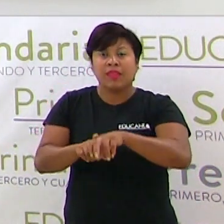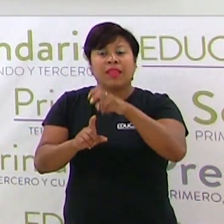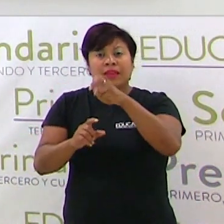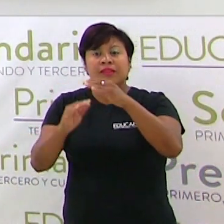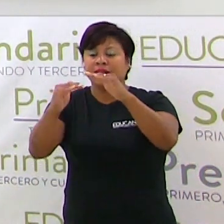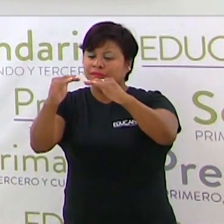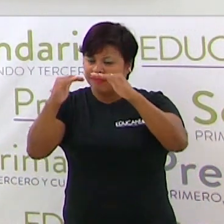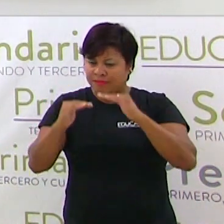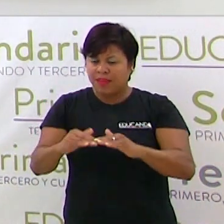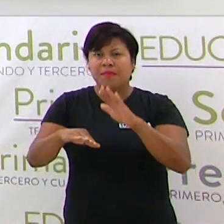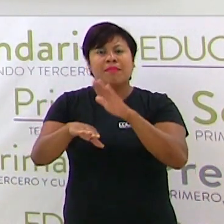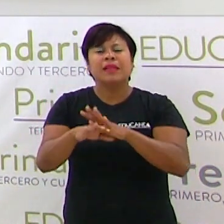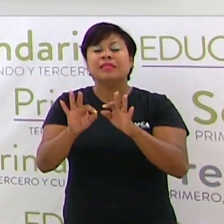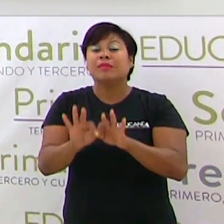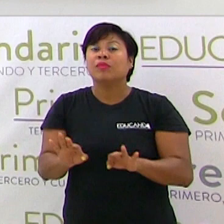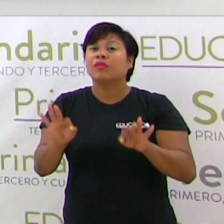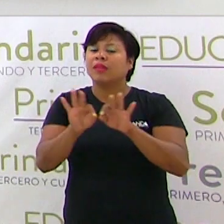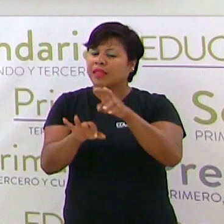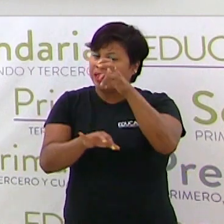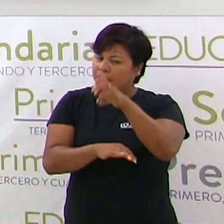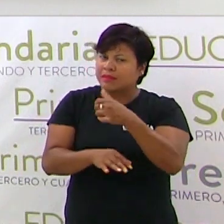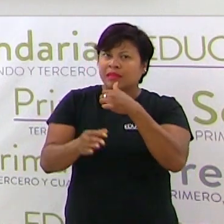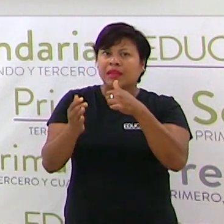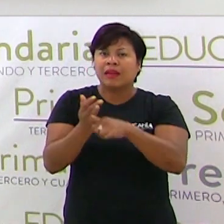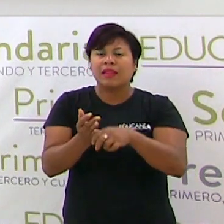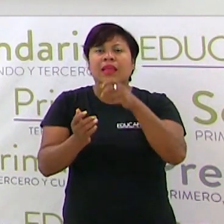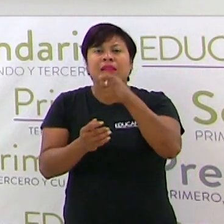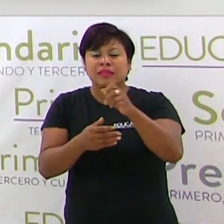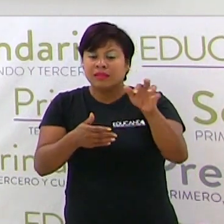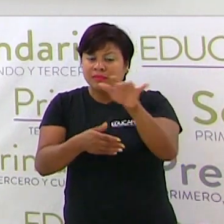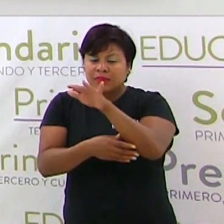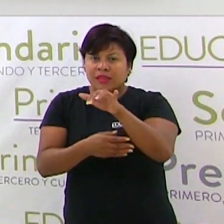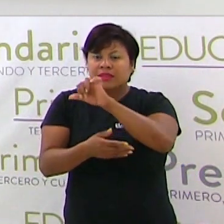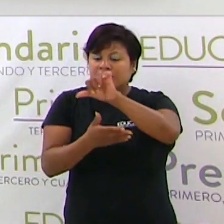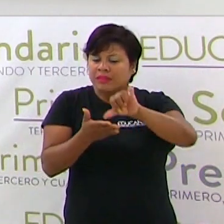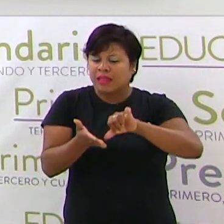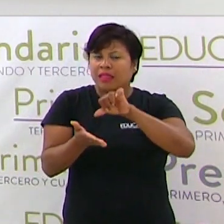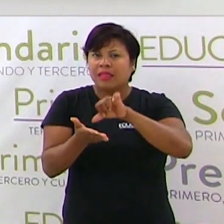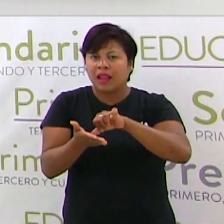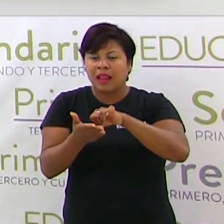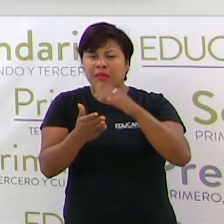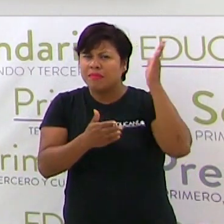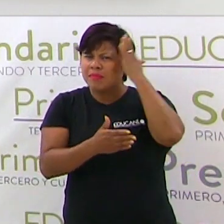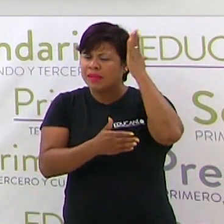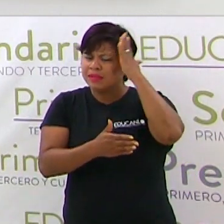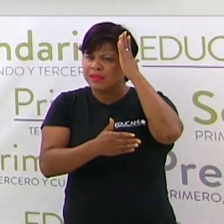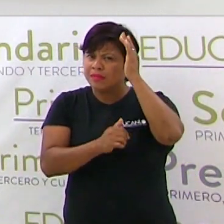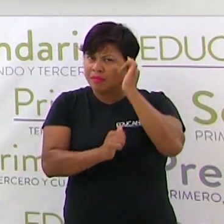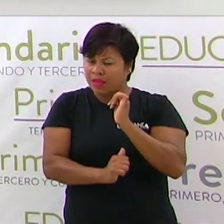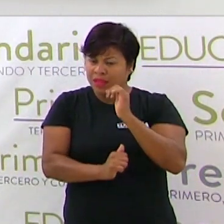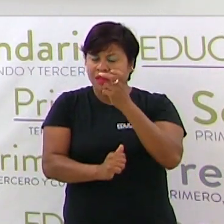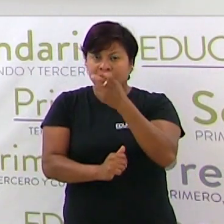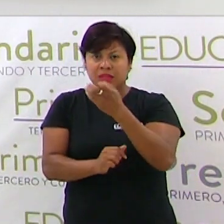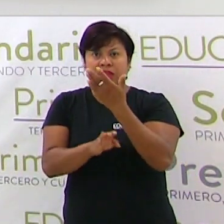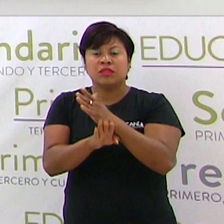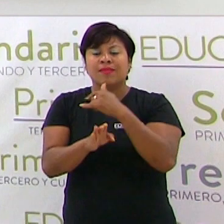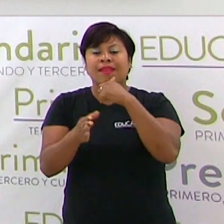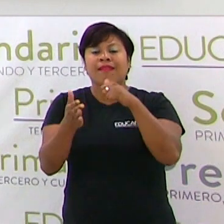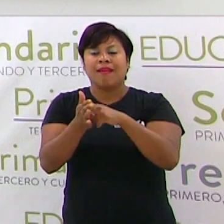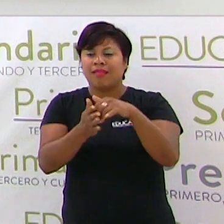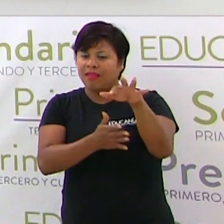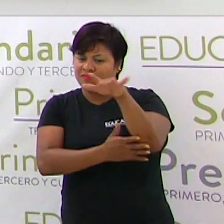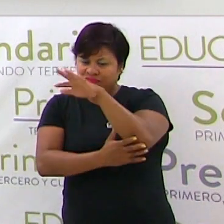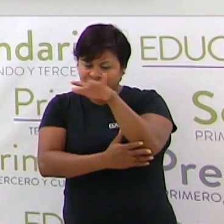más importante de esta carta, el mensaje central, el mensaje principal, que es toda